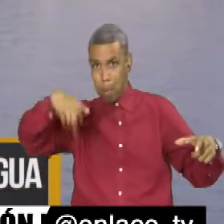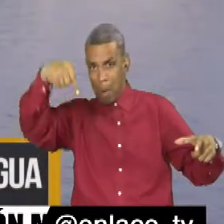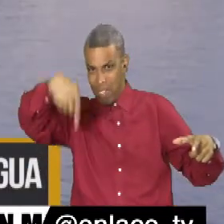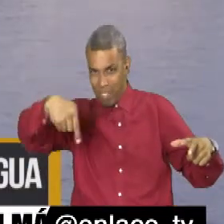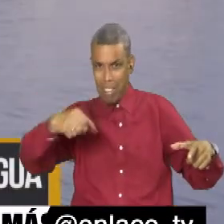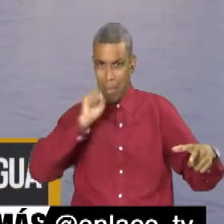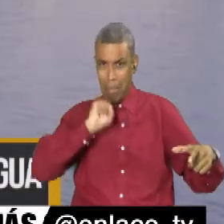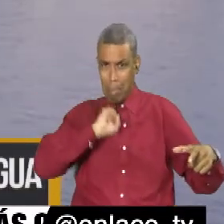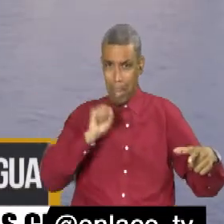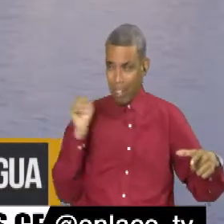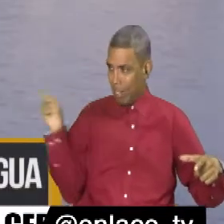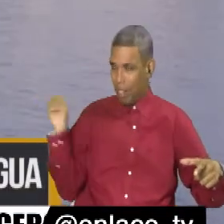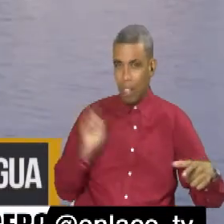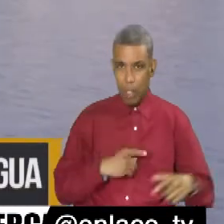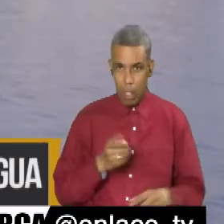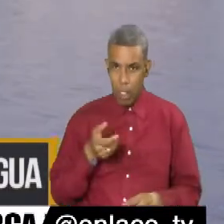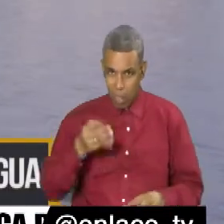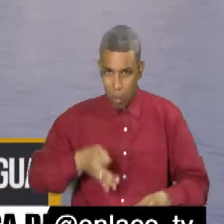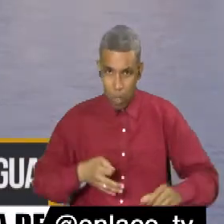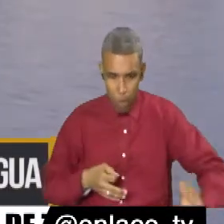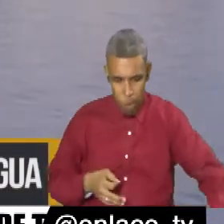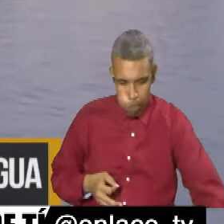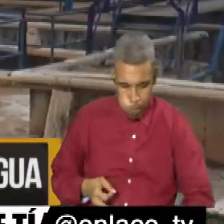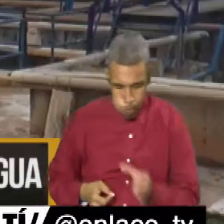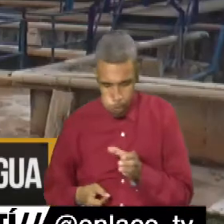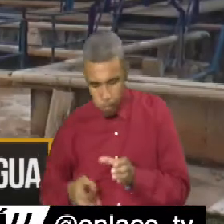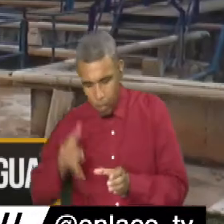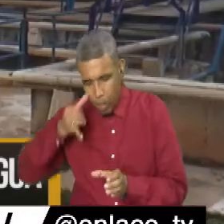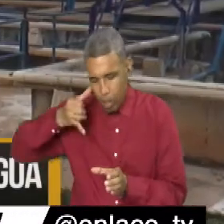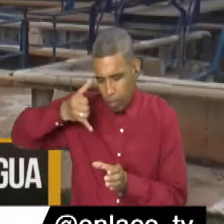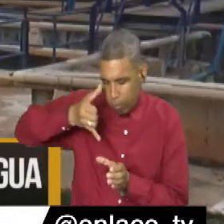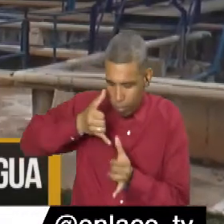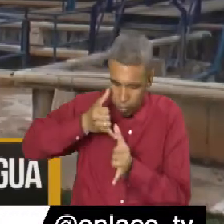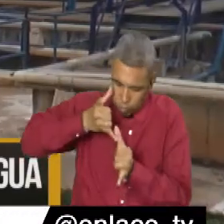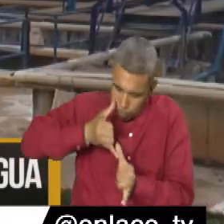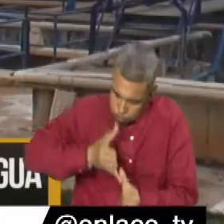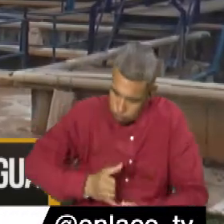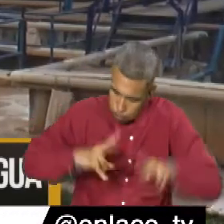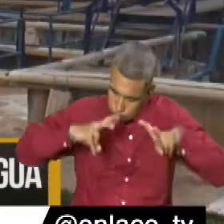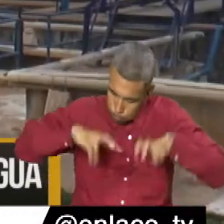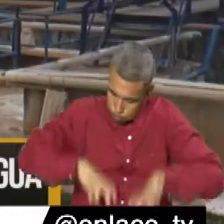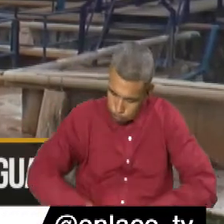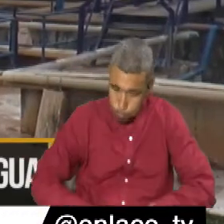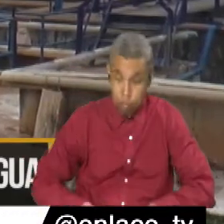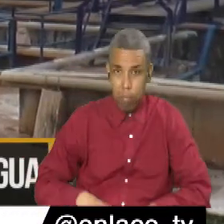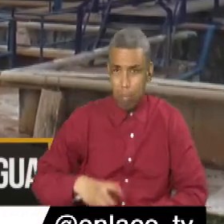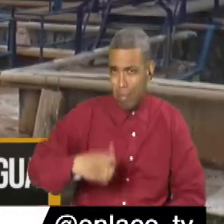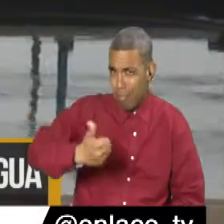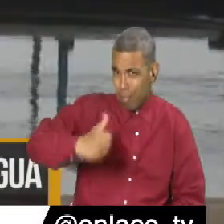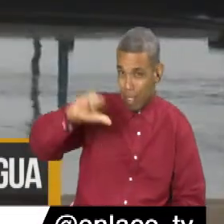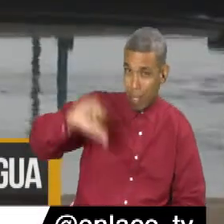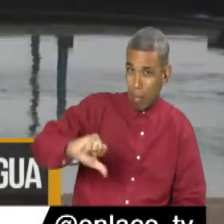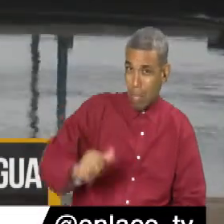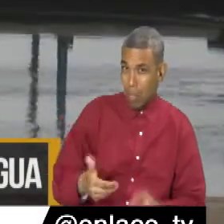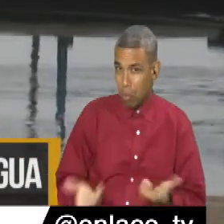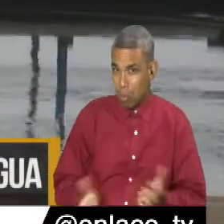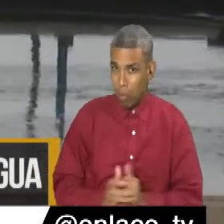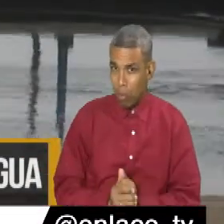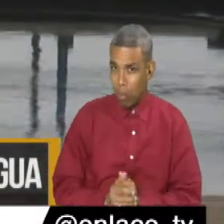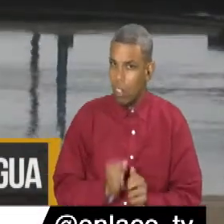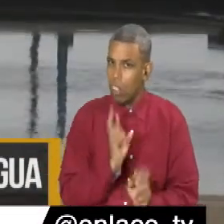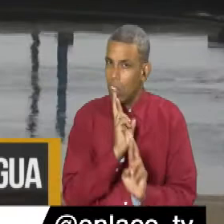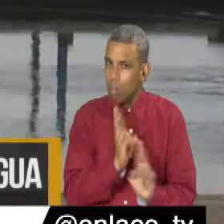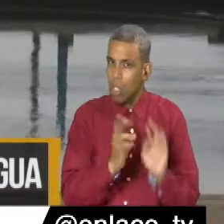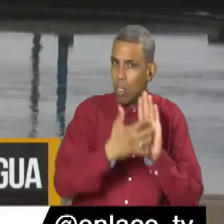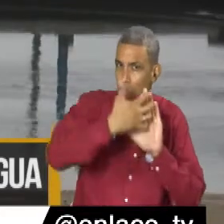los estándares de calidad bajo la normatividad vigente, resultados que son llevados al Laboratorio Departamental de Salud Pública, pero que también cuenta con la inspección